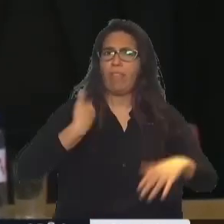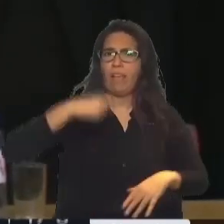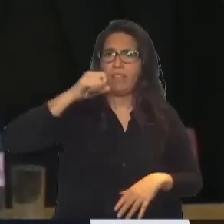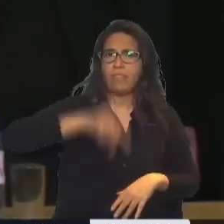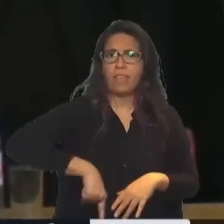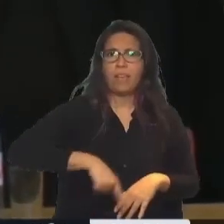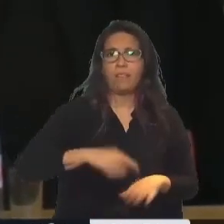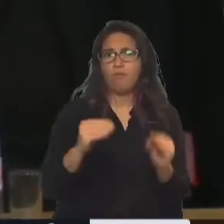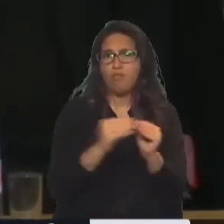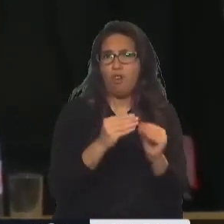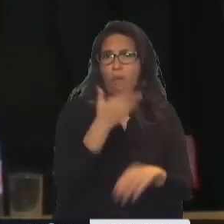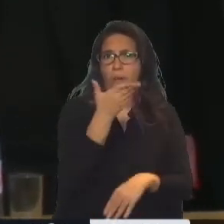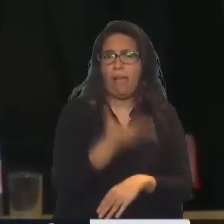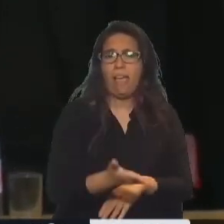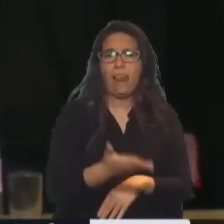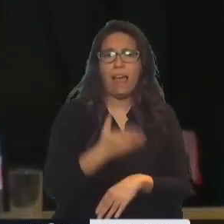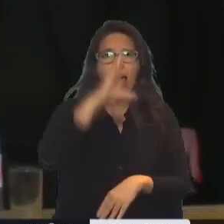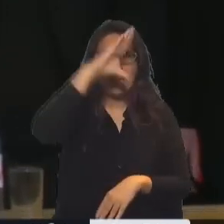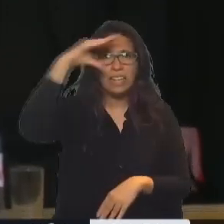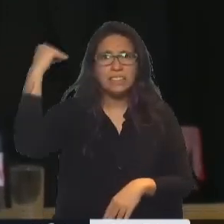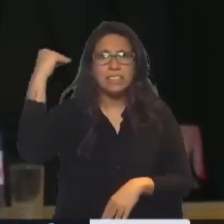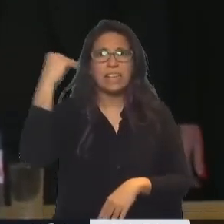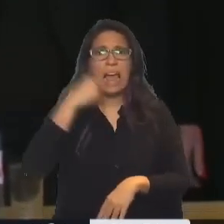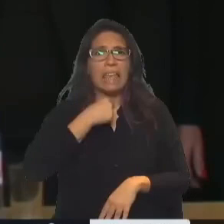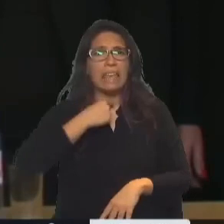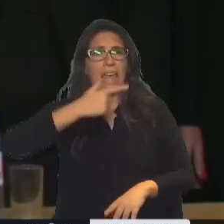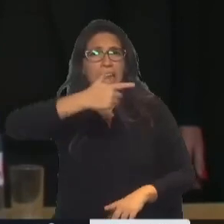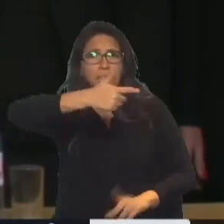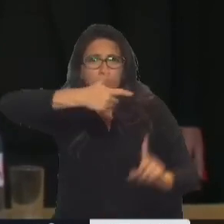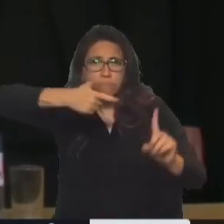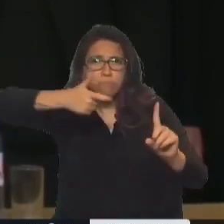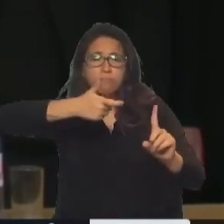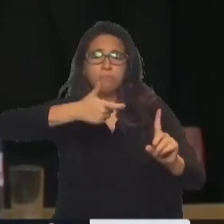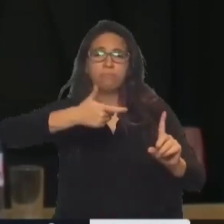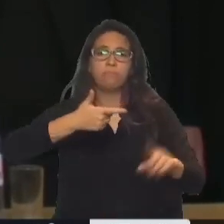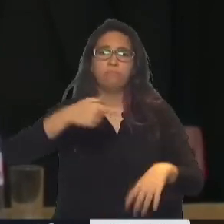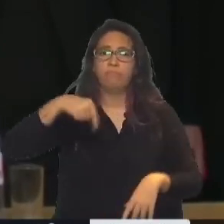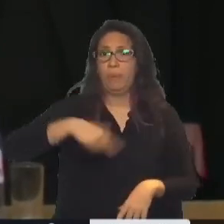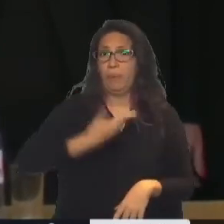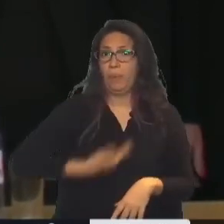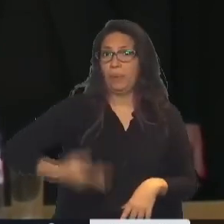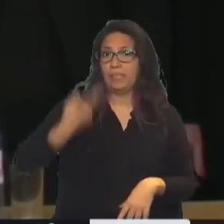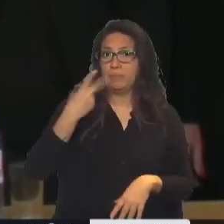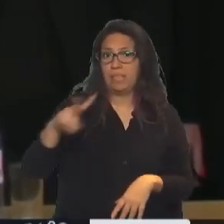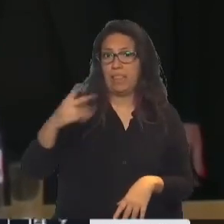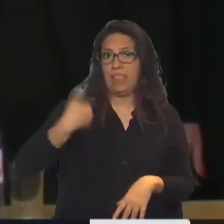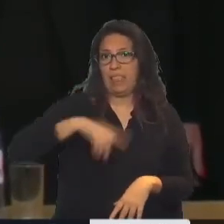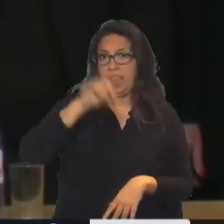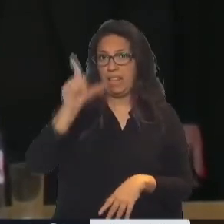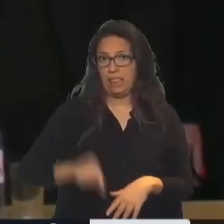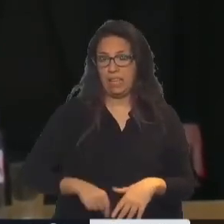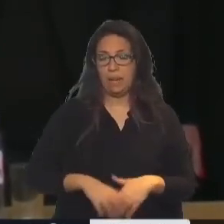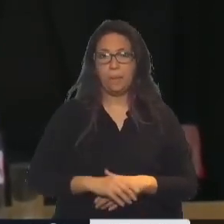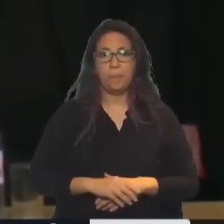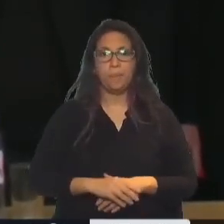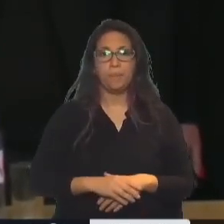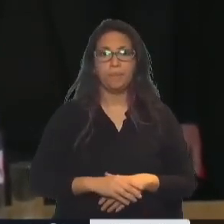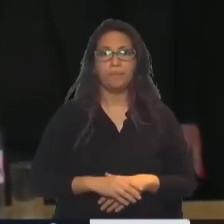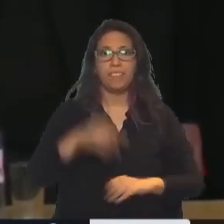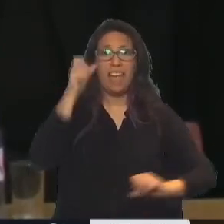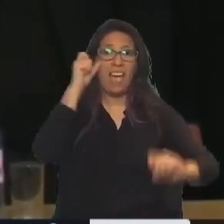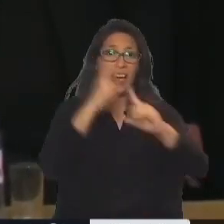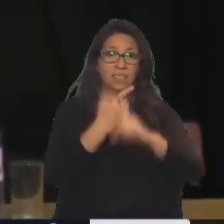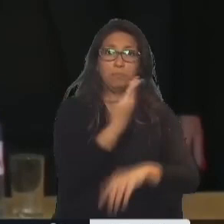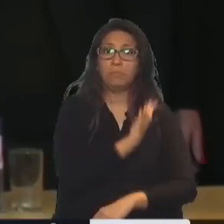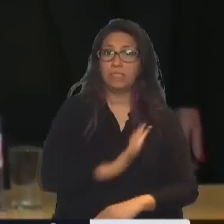es la compañera Cristina Fernández de Kirchner, vicepresidenta de la República Argentina,